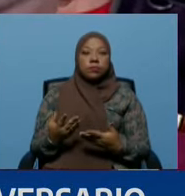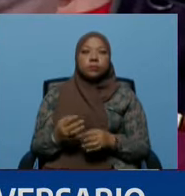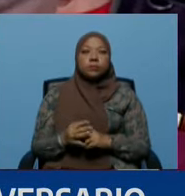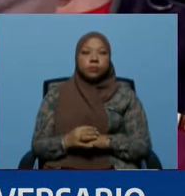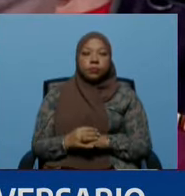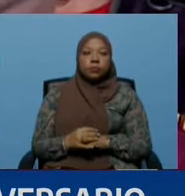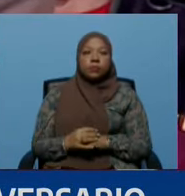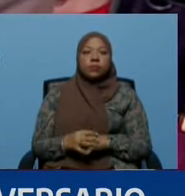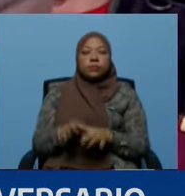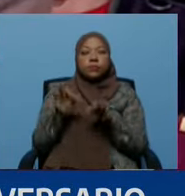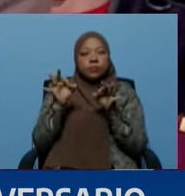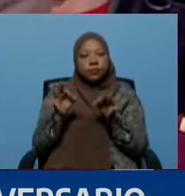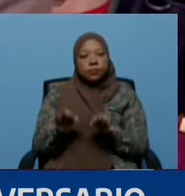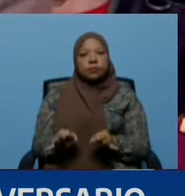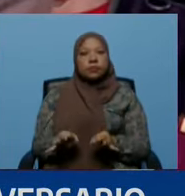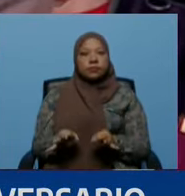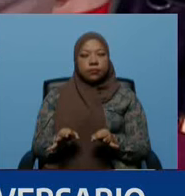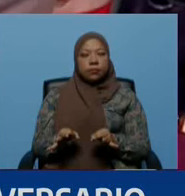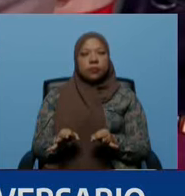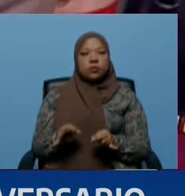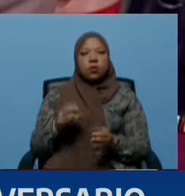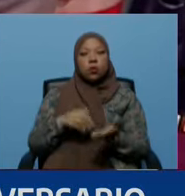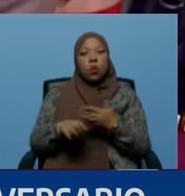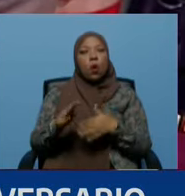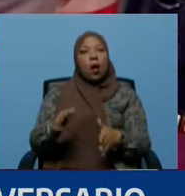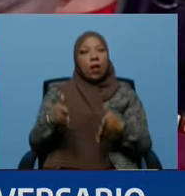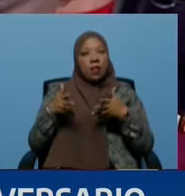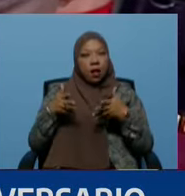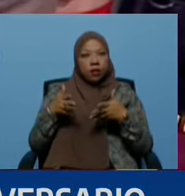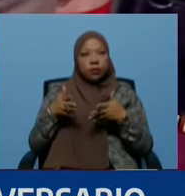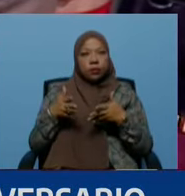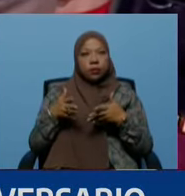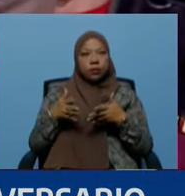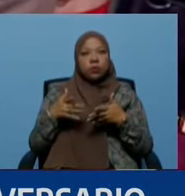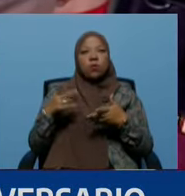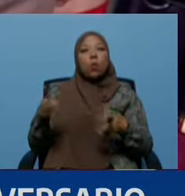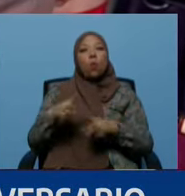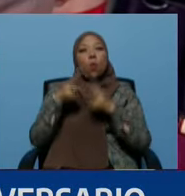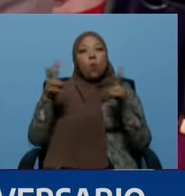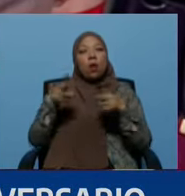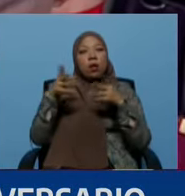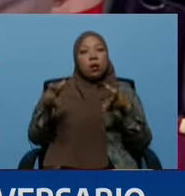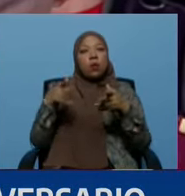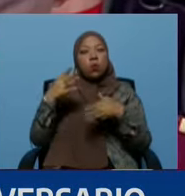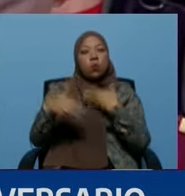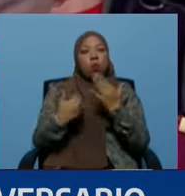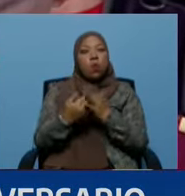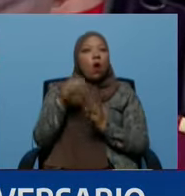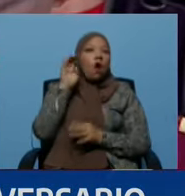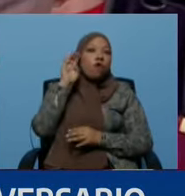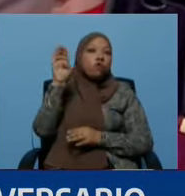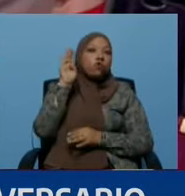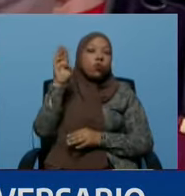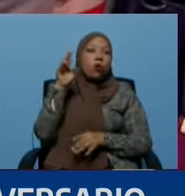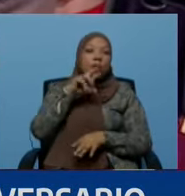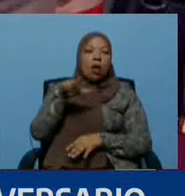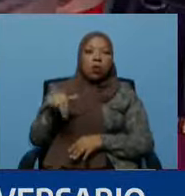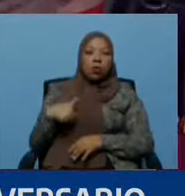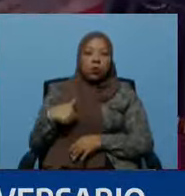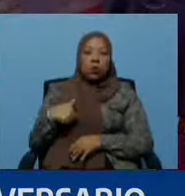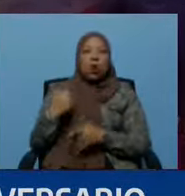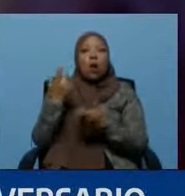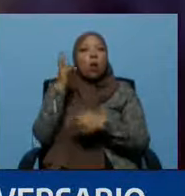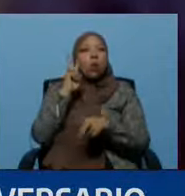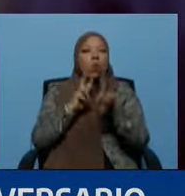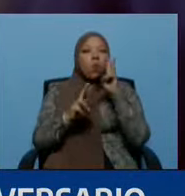Y tenga la seguridad que vamos a ganar, que vamos a triunfar, y ese futuro se lo vamos a entregar a ustedes